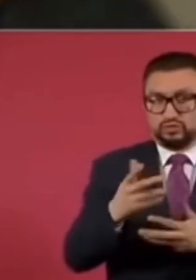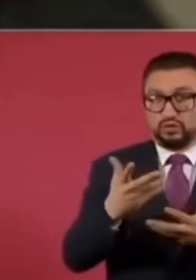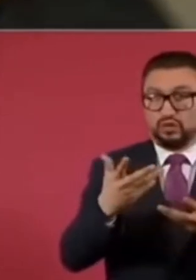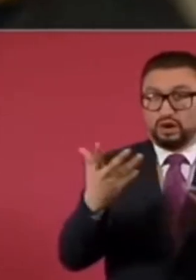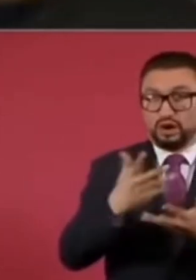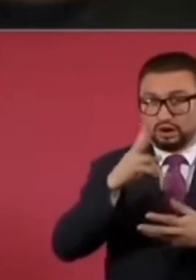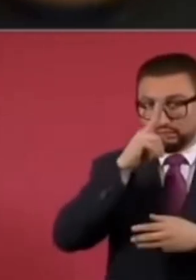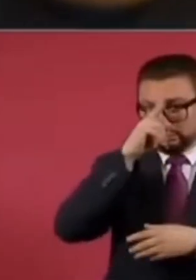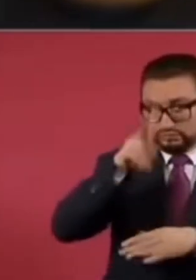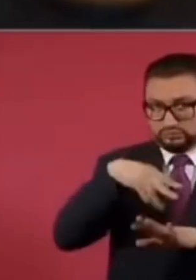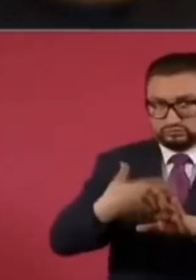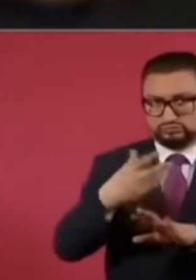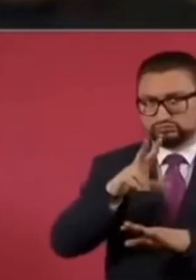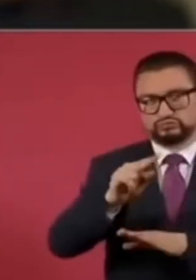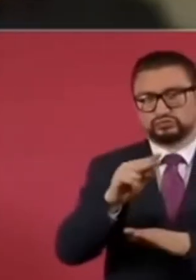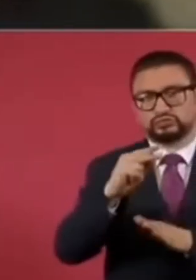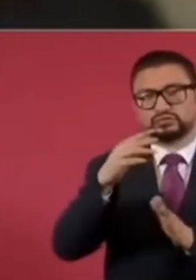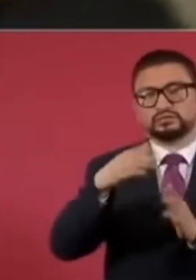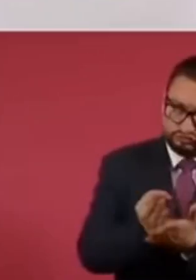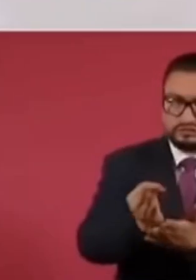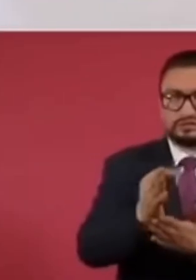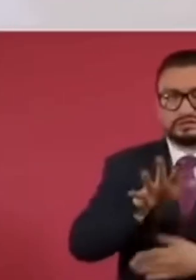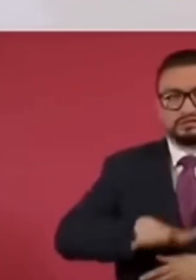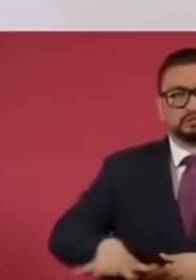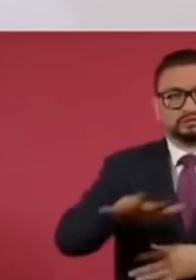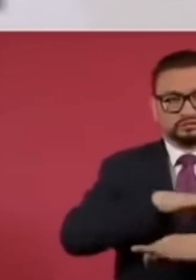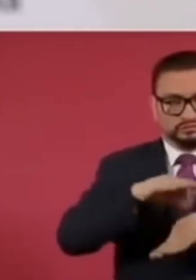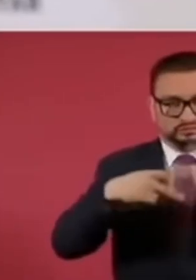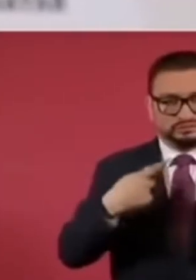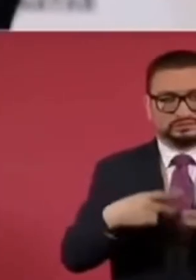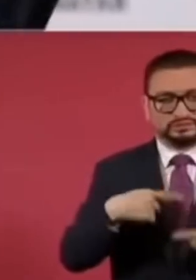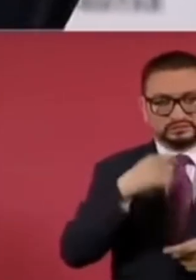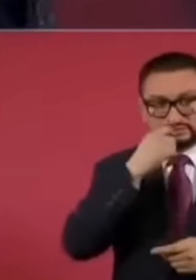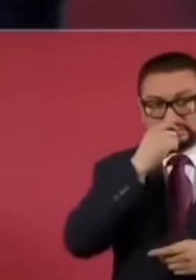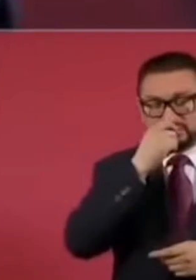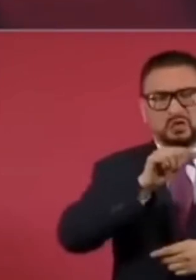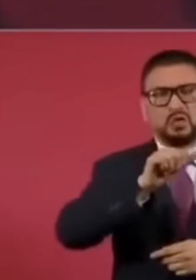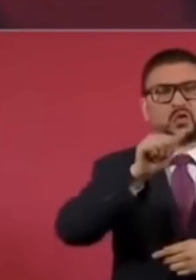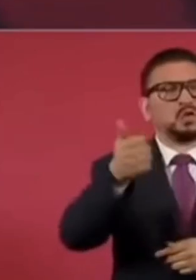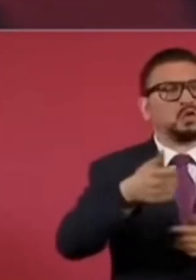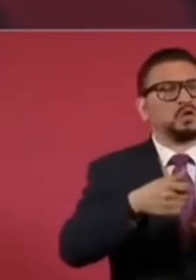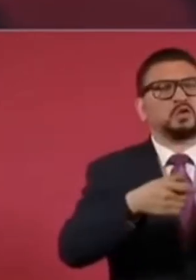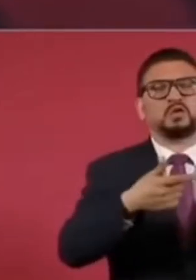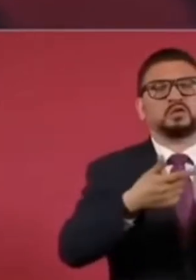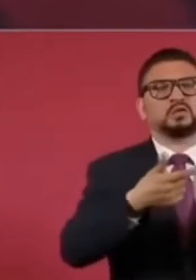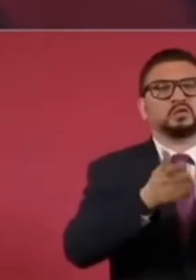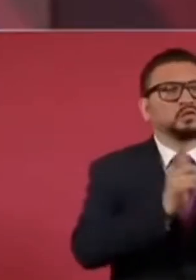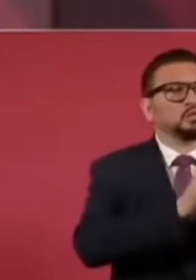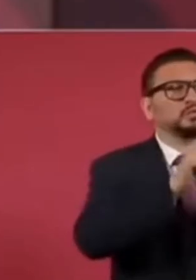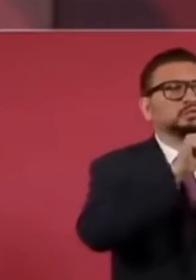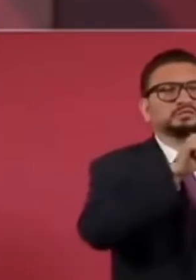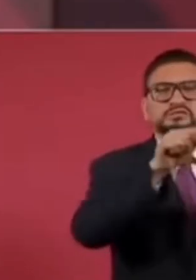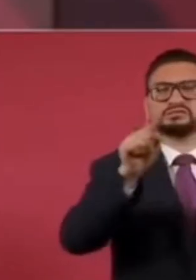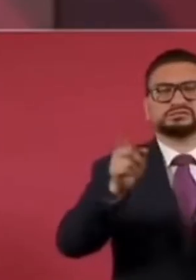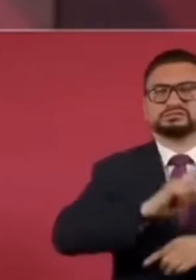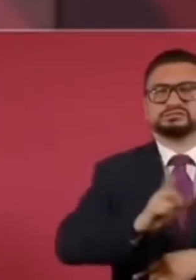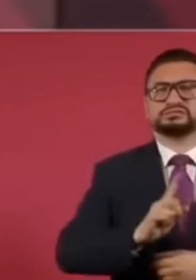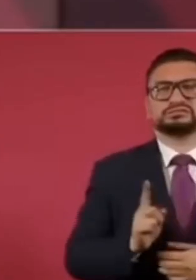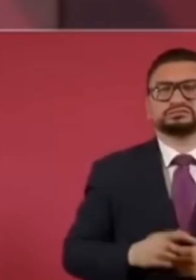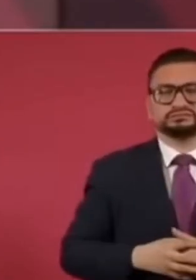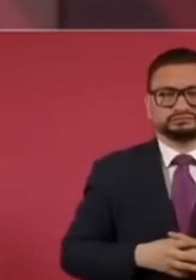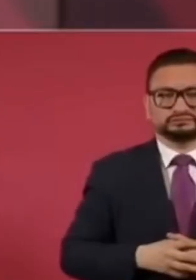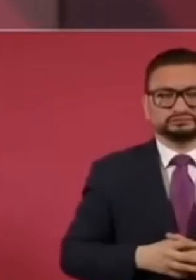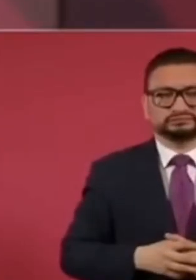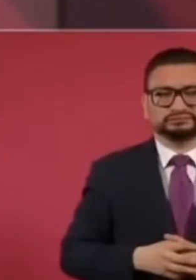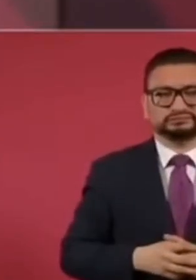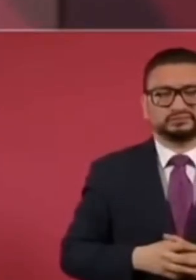Hacienda, los jueces y ministros que él propuso, sí, y que la gran mancha